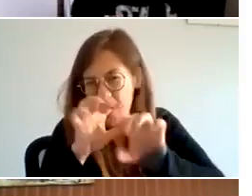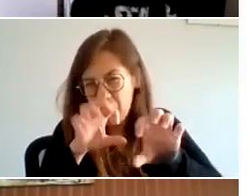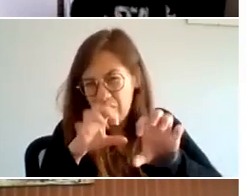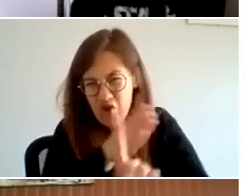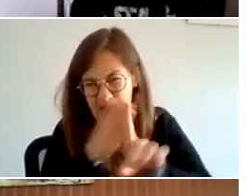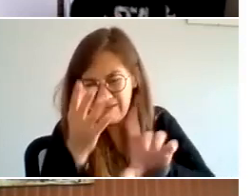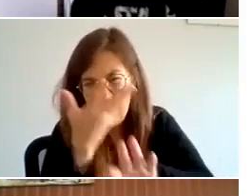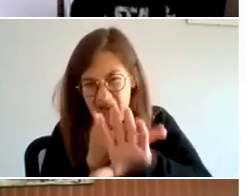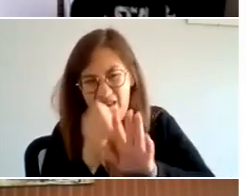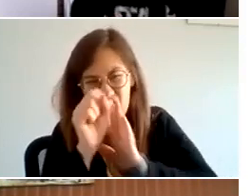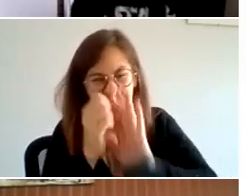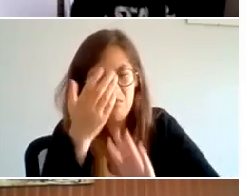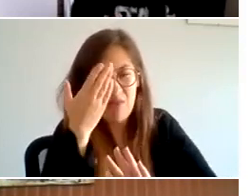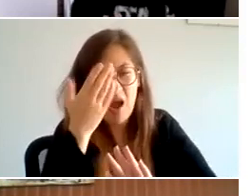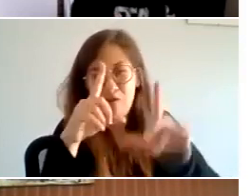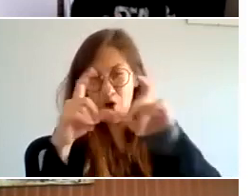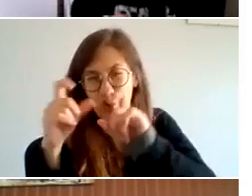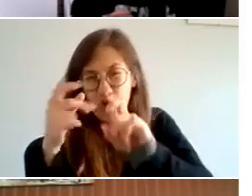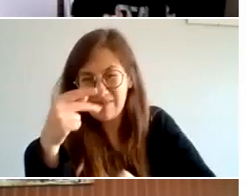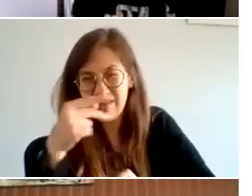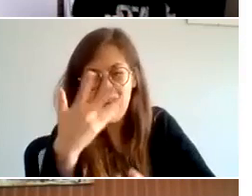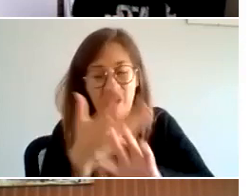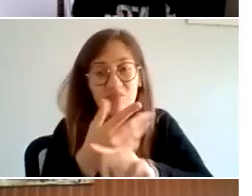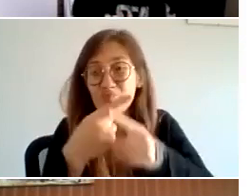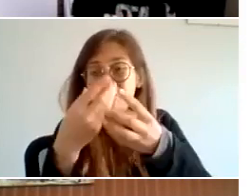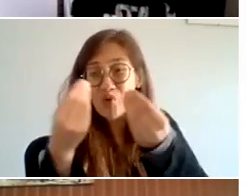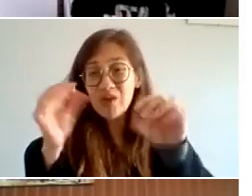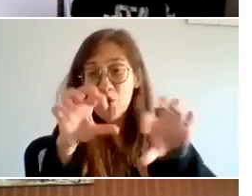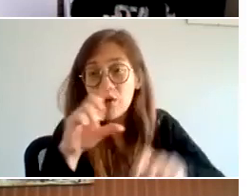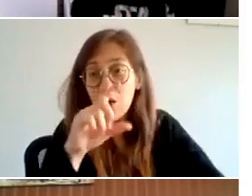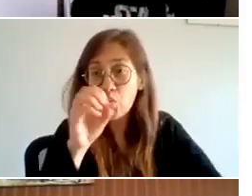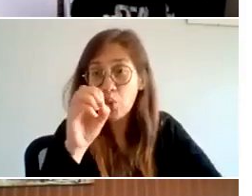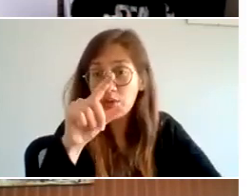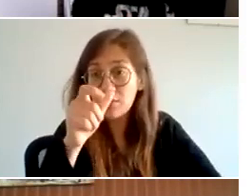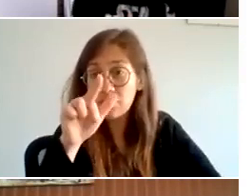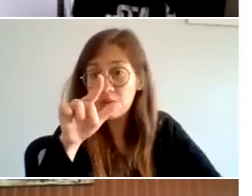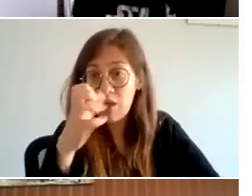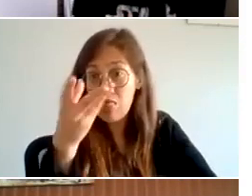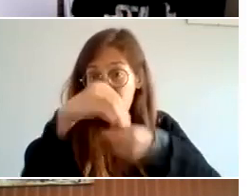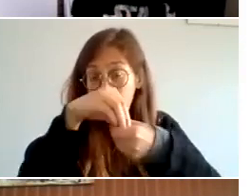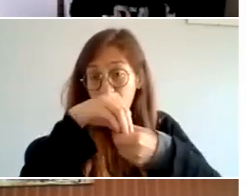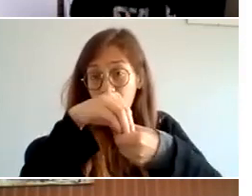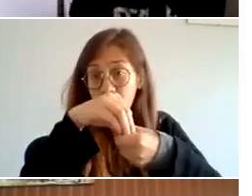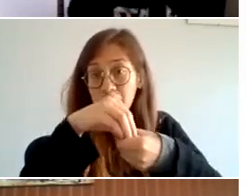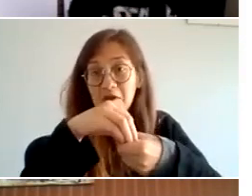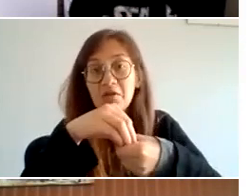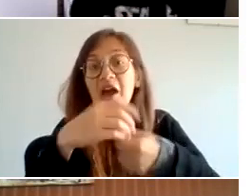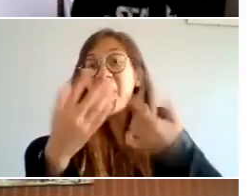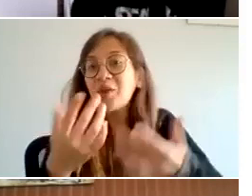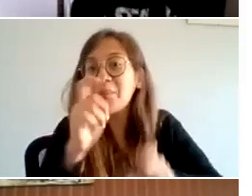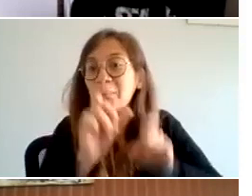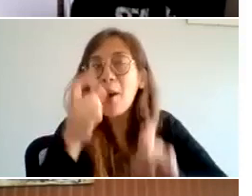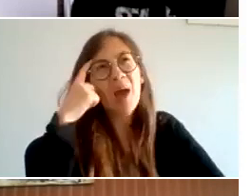o por la sexualidad, o por contenido que no es apropiado para un niño generalmente,